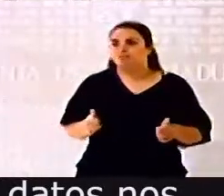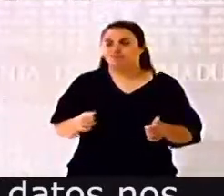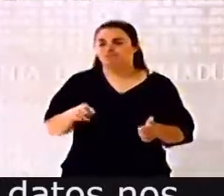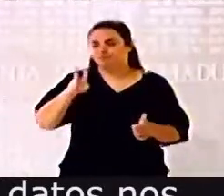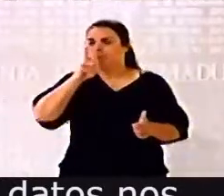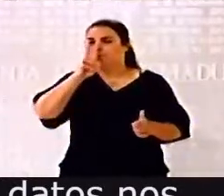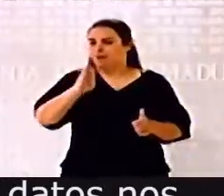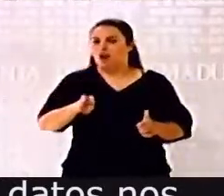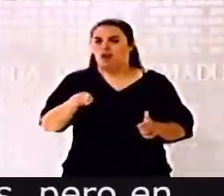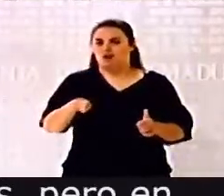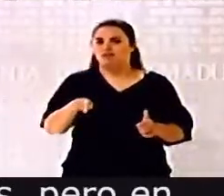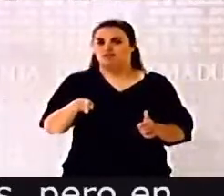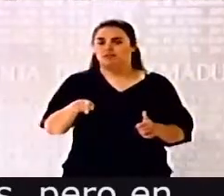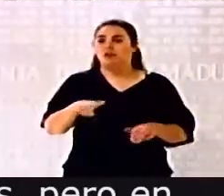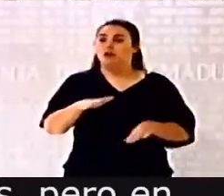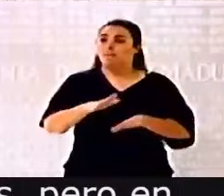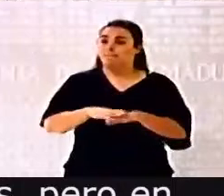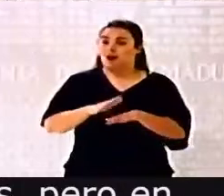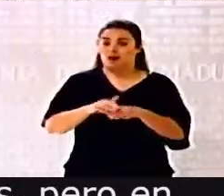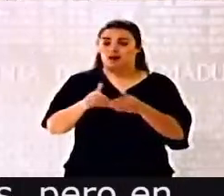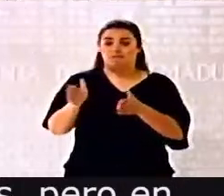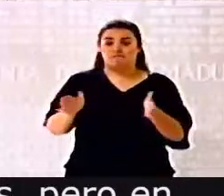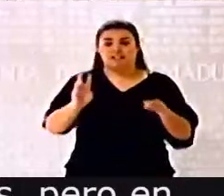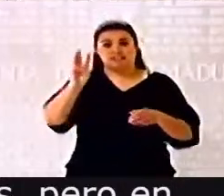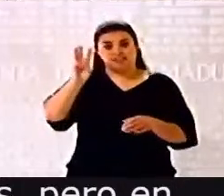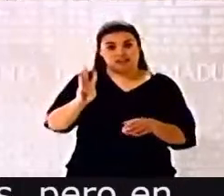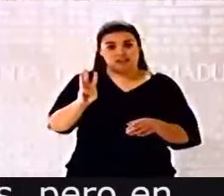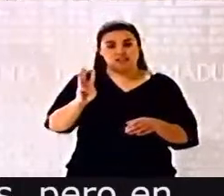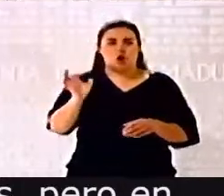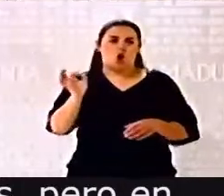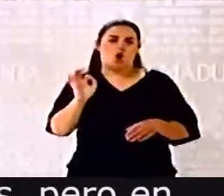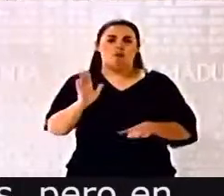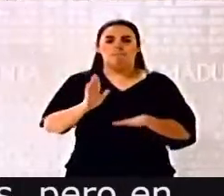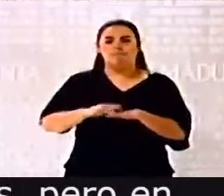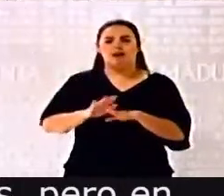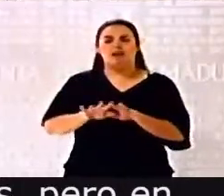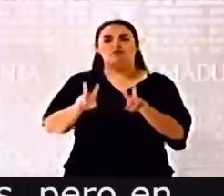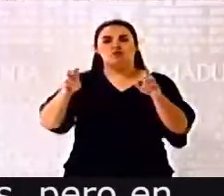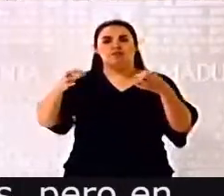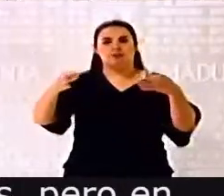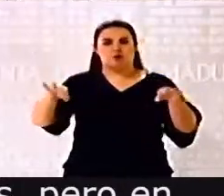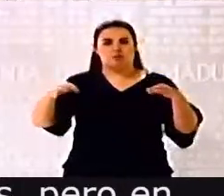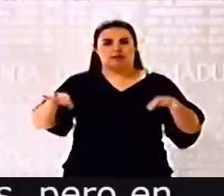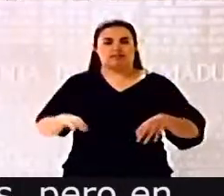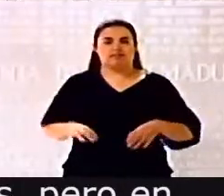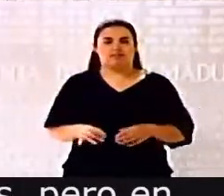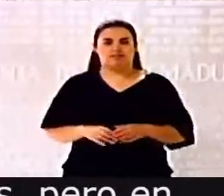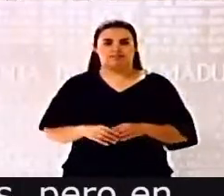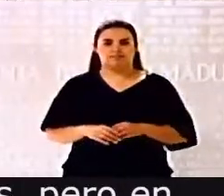vigentes tanto para lo que queda de fase 3 como para la nueva normalidad.